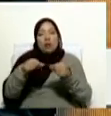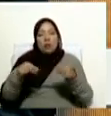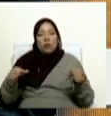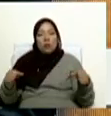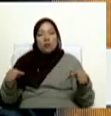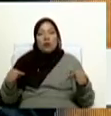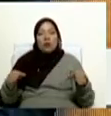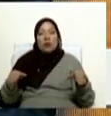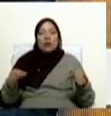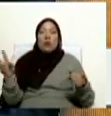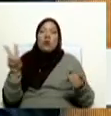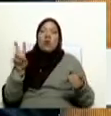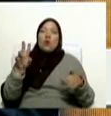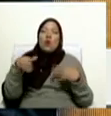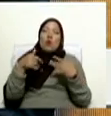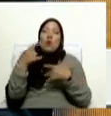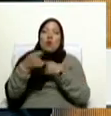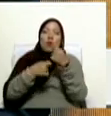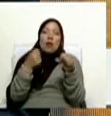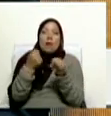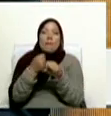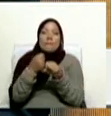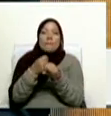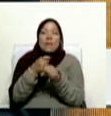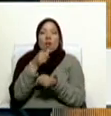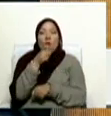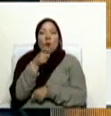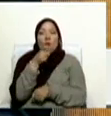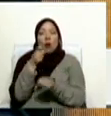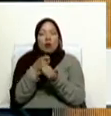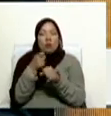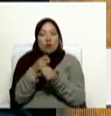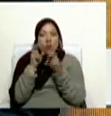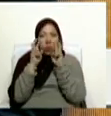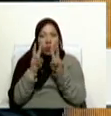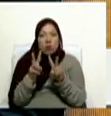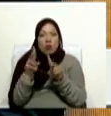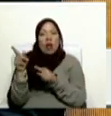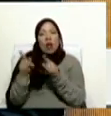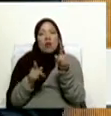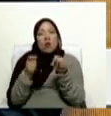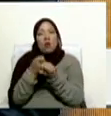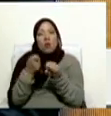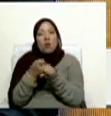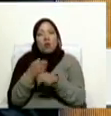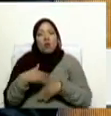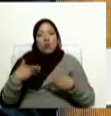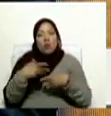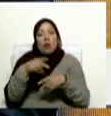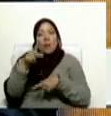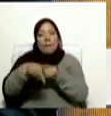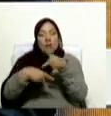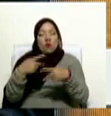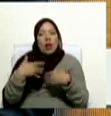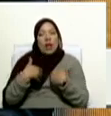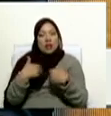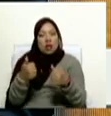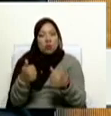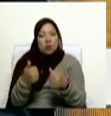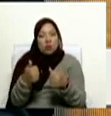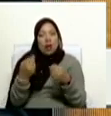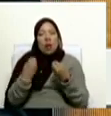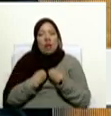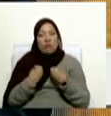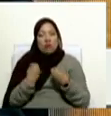los tesoros que abrigan sus montañas de plata y de oro ya la veo distribuyendo por sus divinas plantas la salud y la